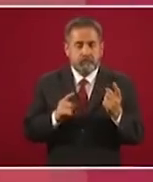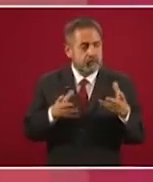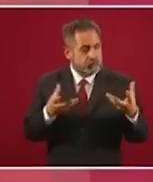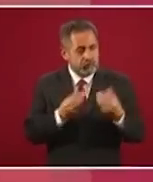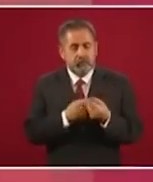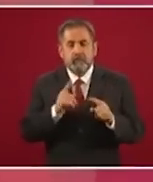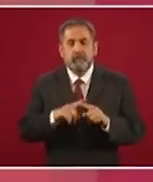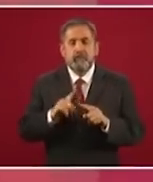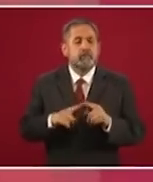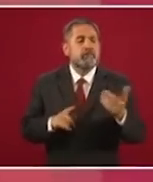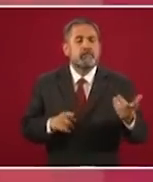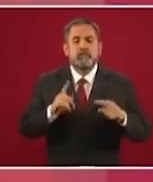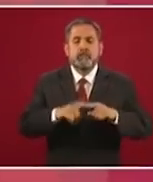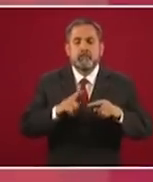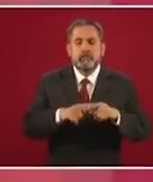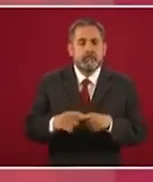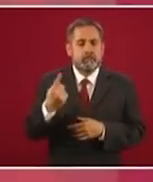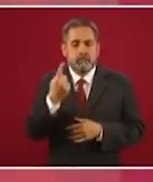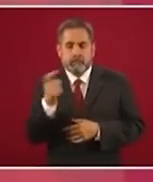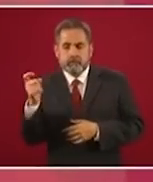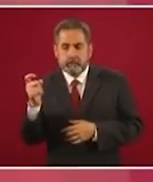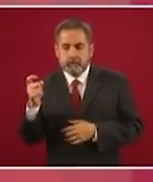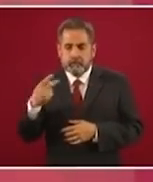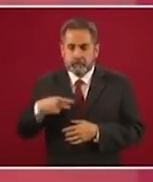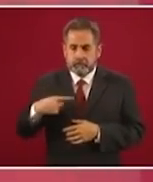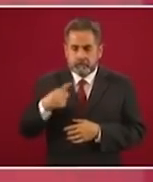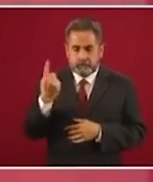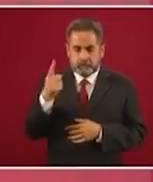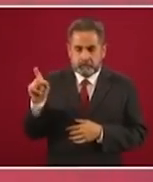sino que sean 100.